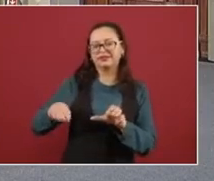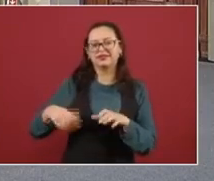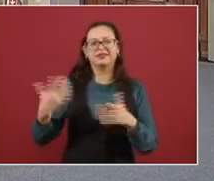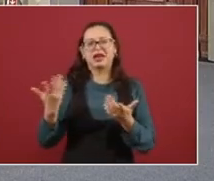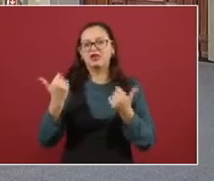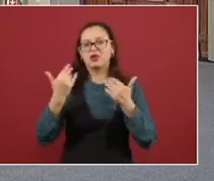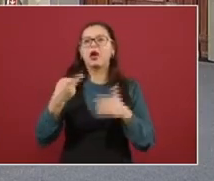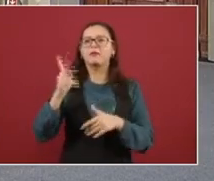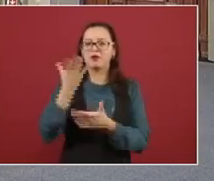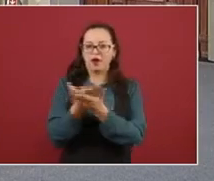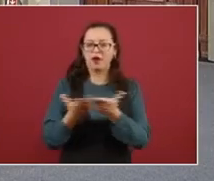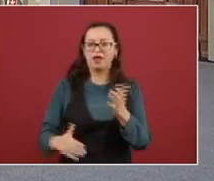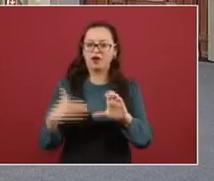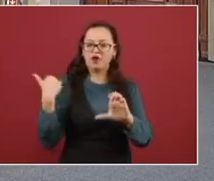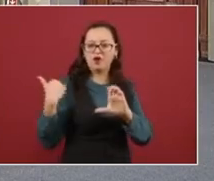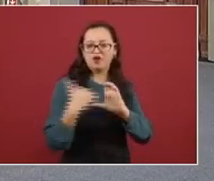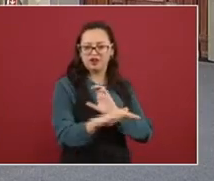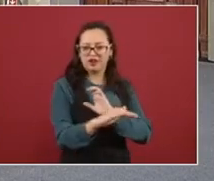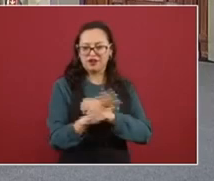correos electrónicos.